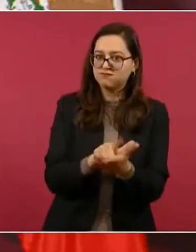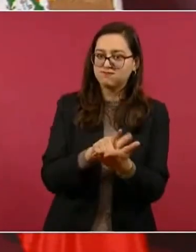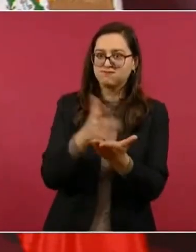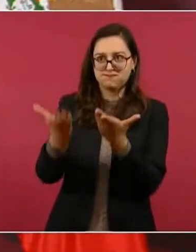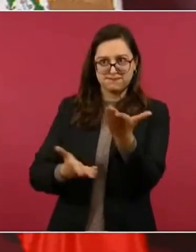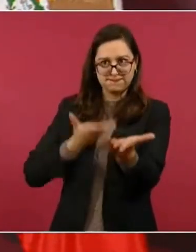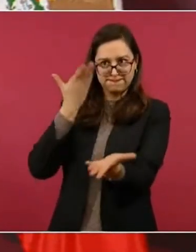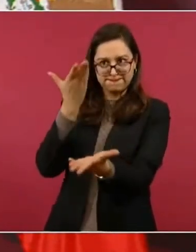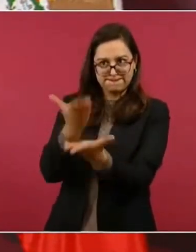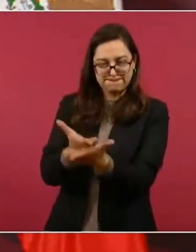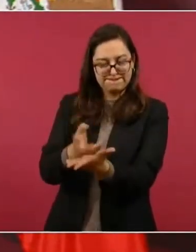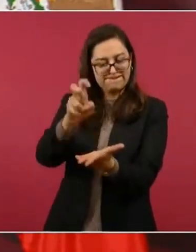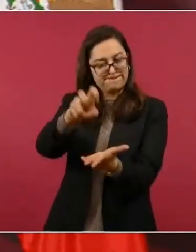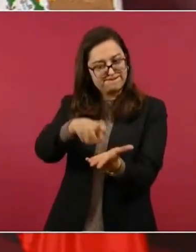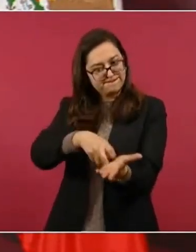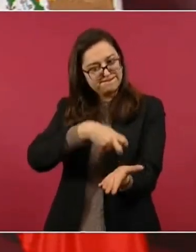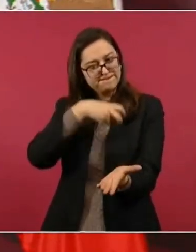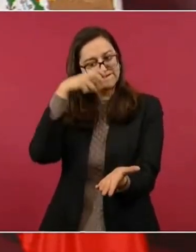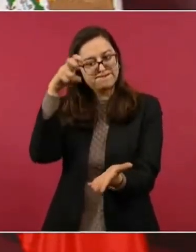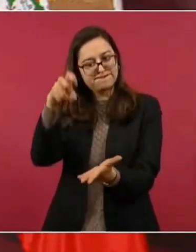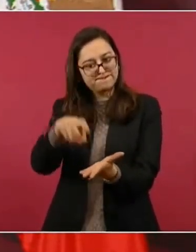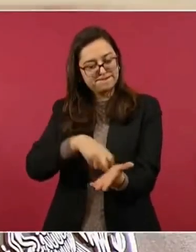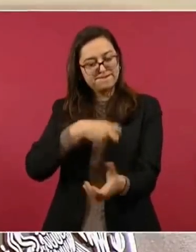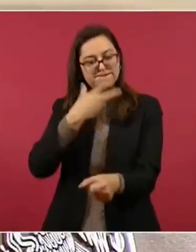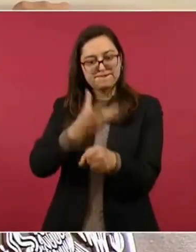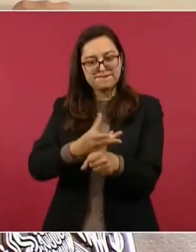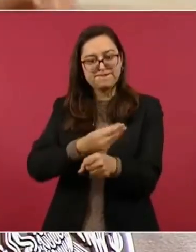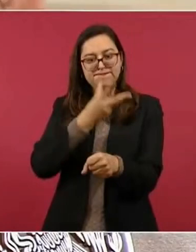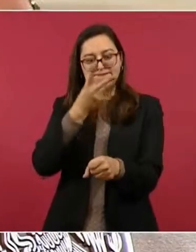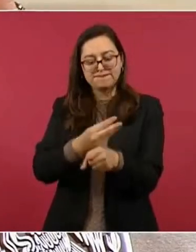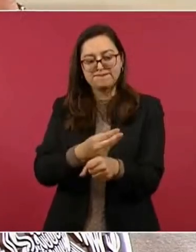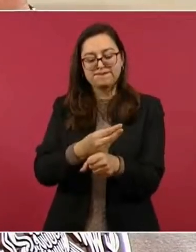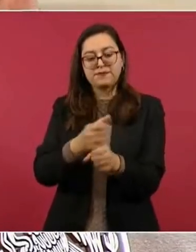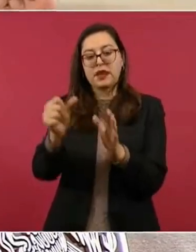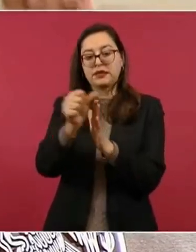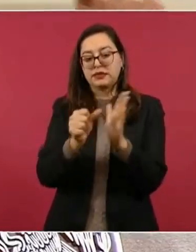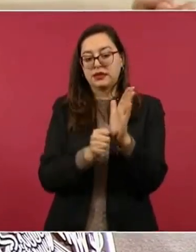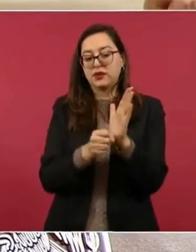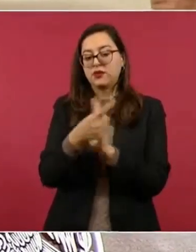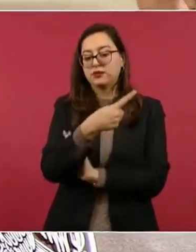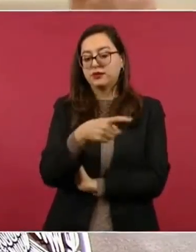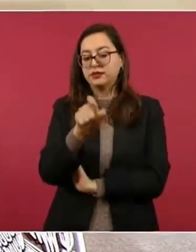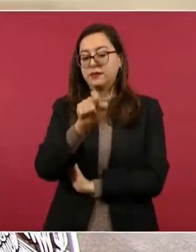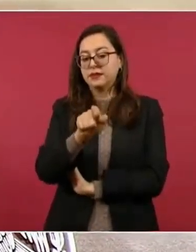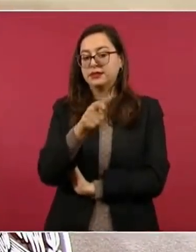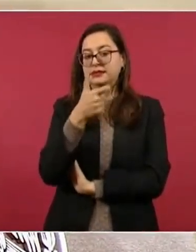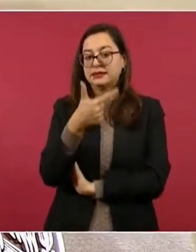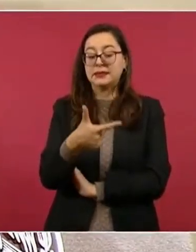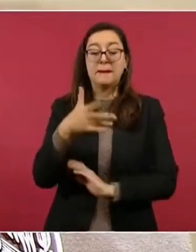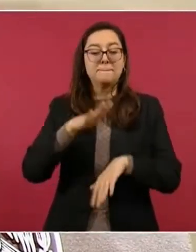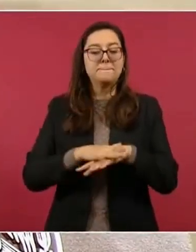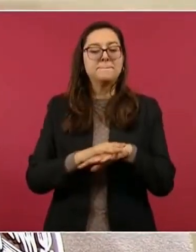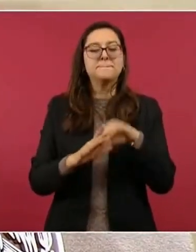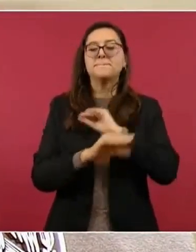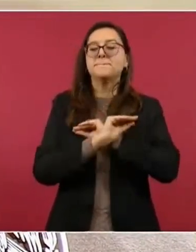otra iniciativa de reforma al 127 para que quede más claro.